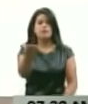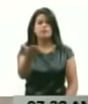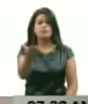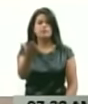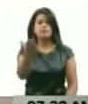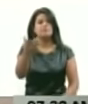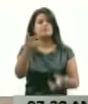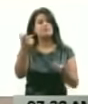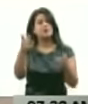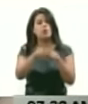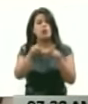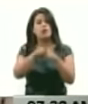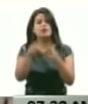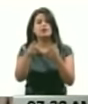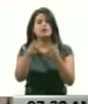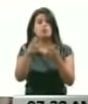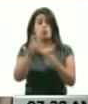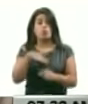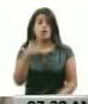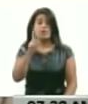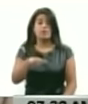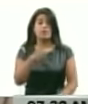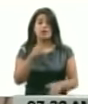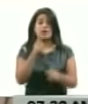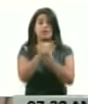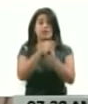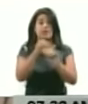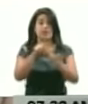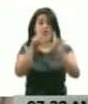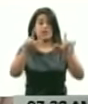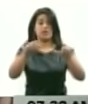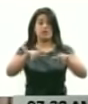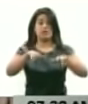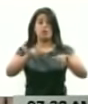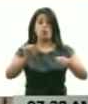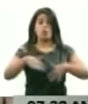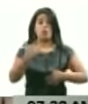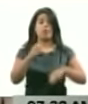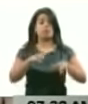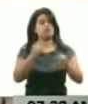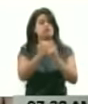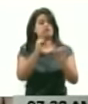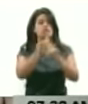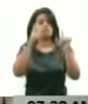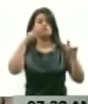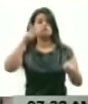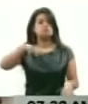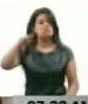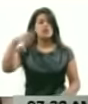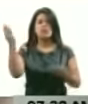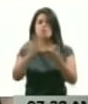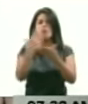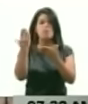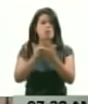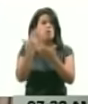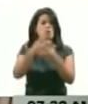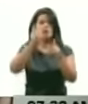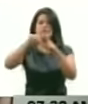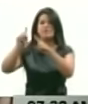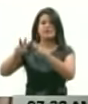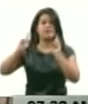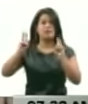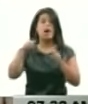hacia navegar en nuestra biblioteca digital César Rengifo, que es otra manera de acceder al